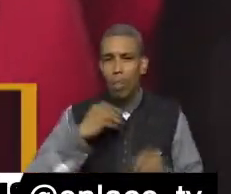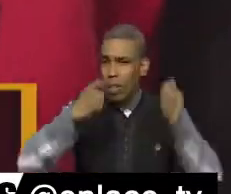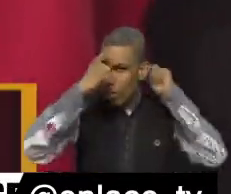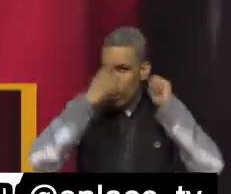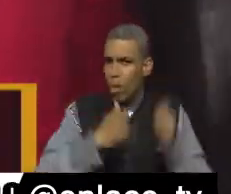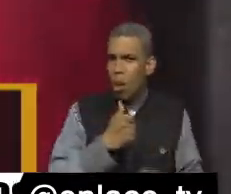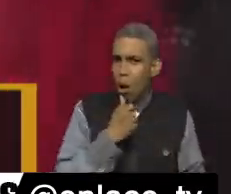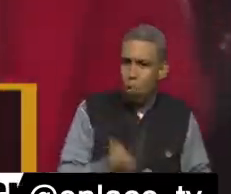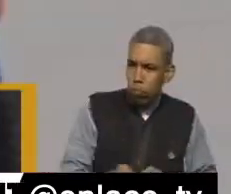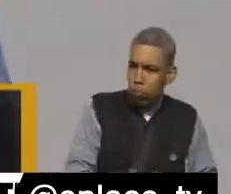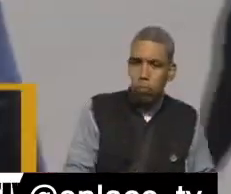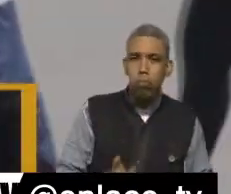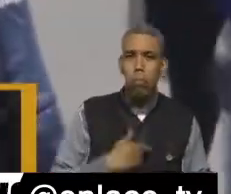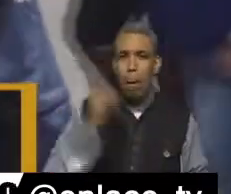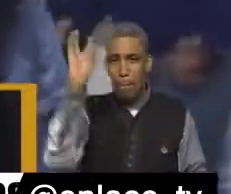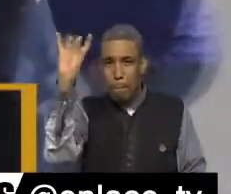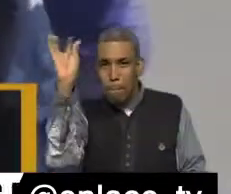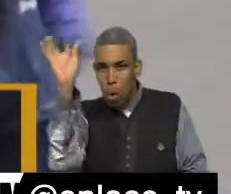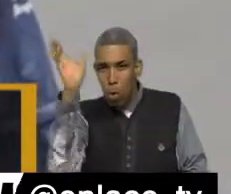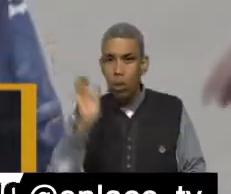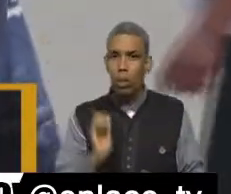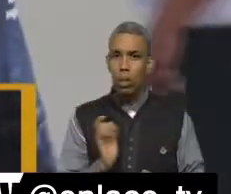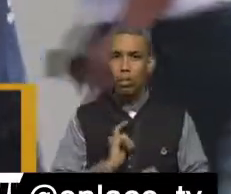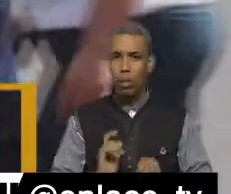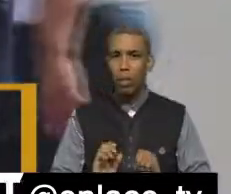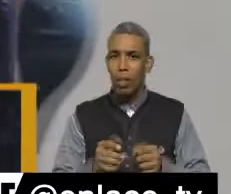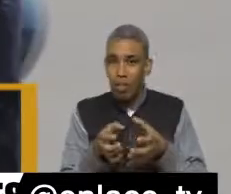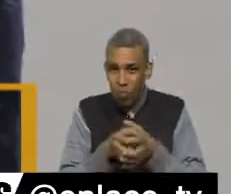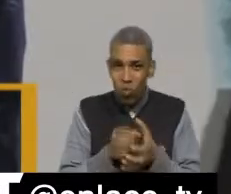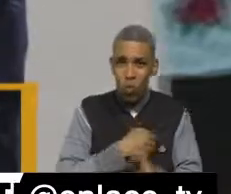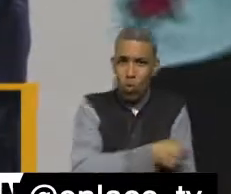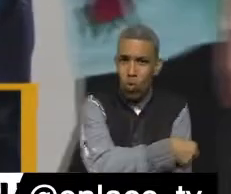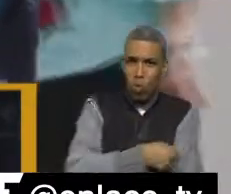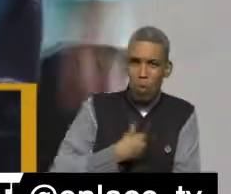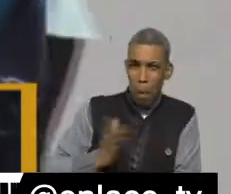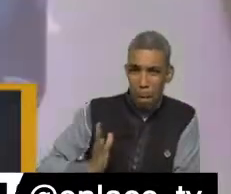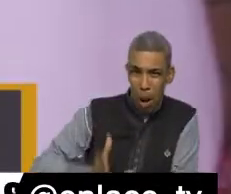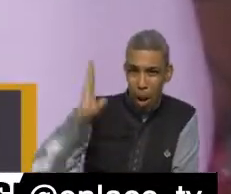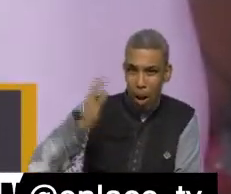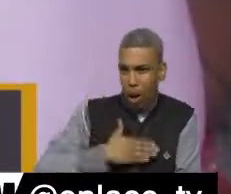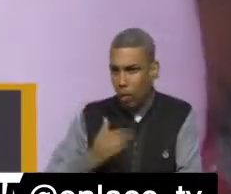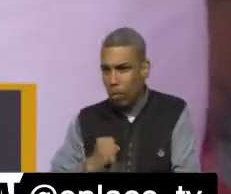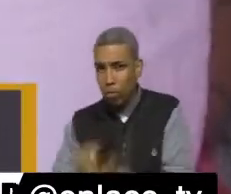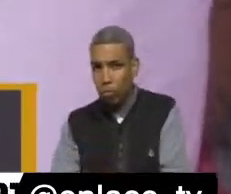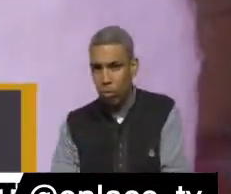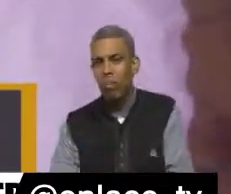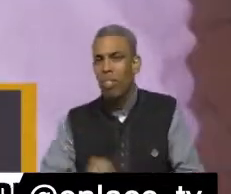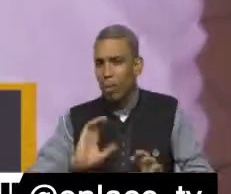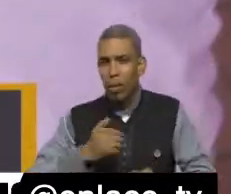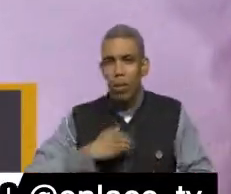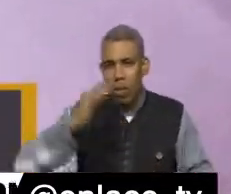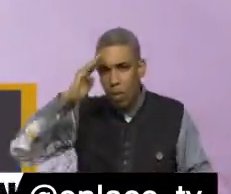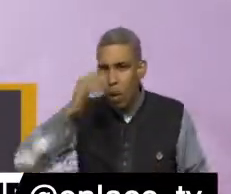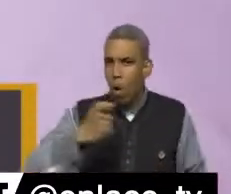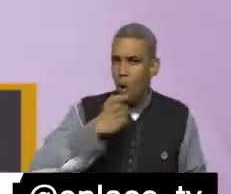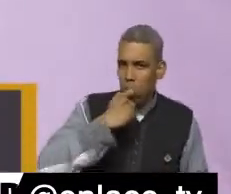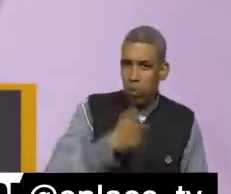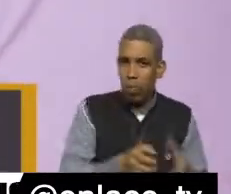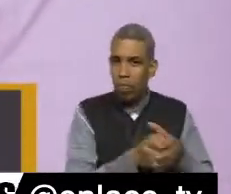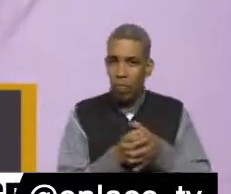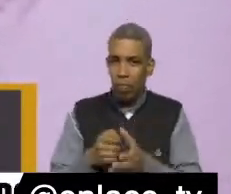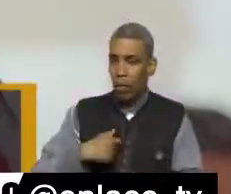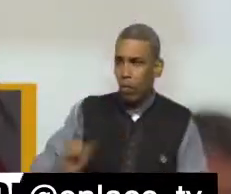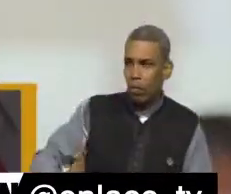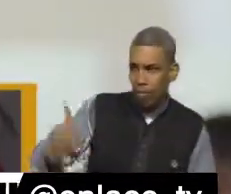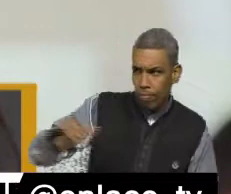cuerpo de bomberos, así como el Consejo Municipal para la Gestión del Riesgo de Desastres, Policía, Tránsito, entre otras entidades, participaron de la